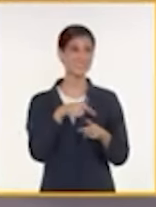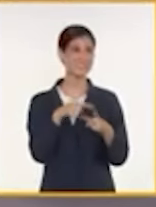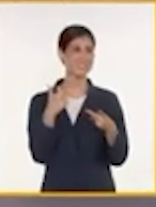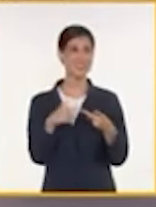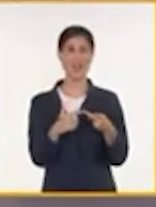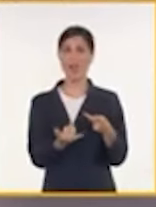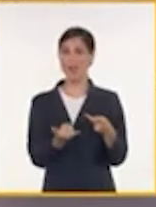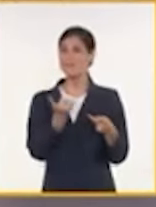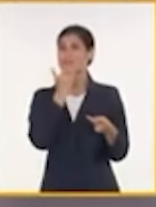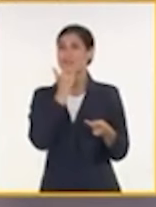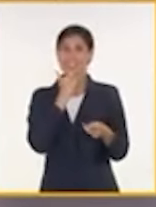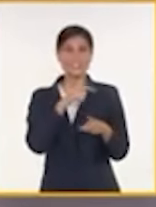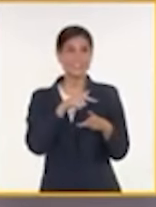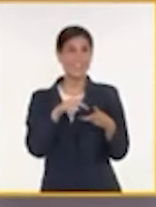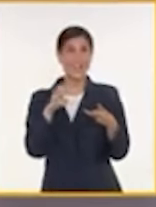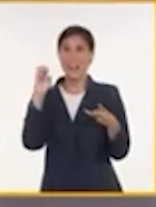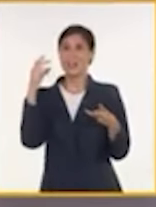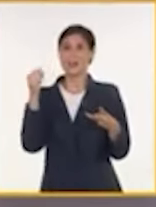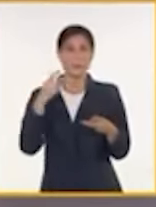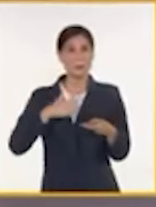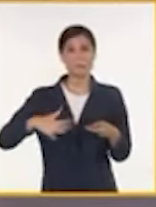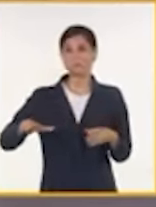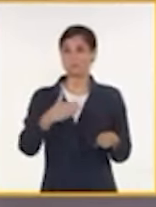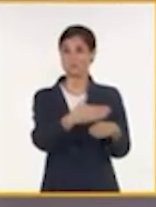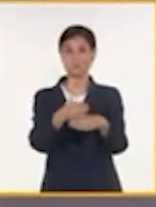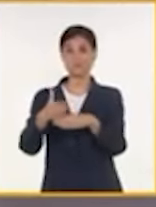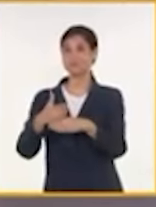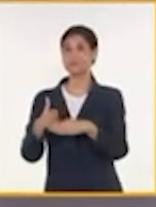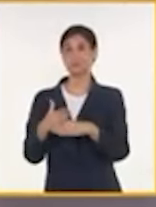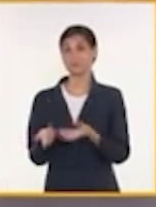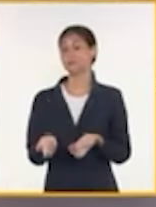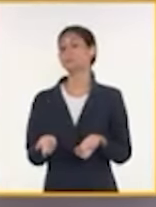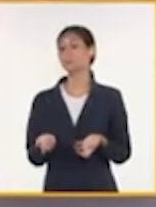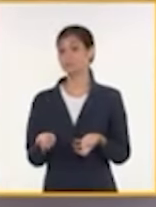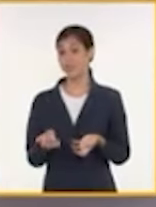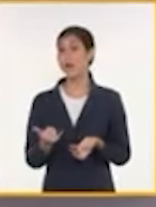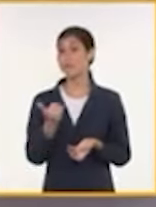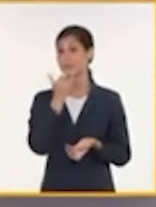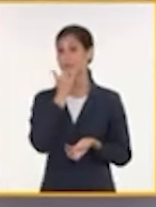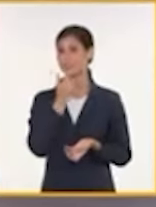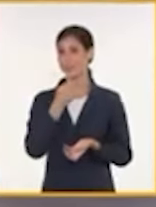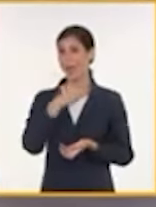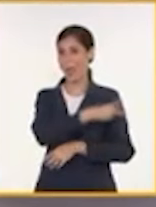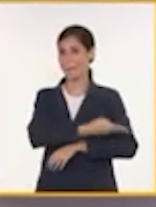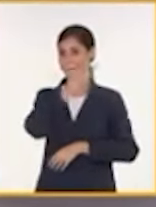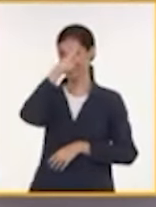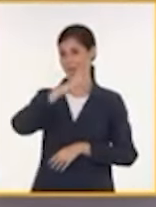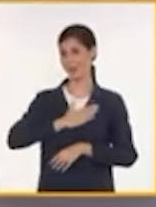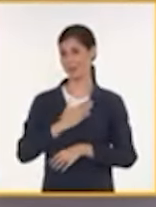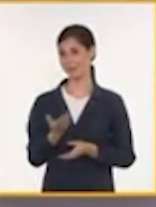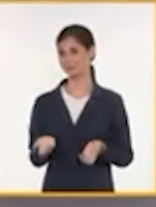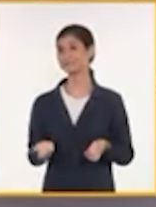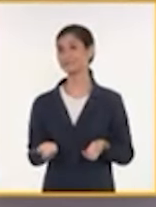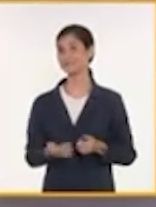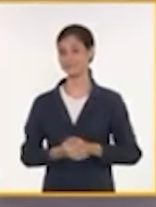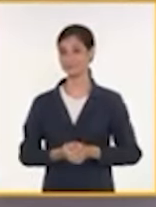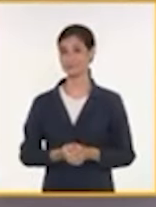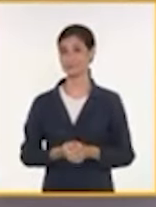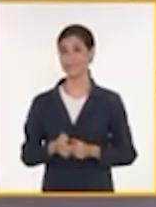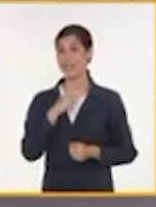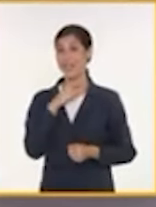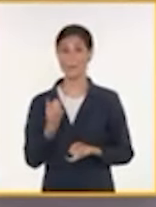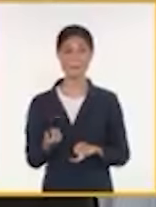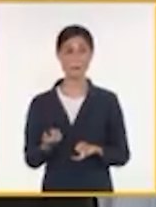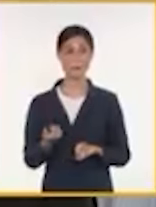decir a los hechos teror a las redes sociales para ver aema haciendo su su proclamas contra contra Cuba y sus actos de